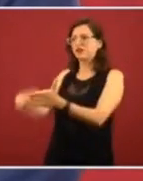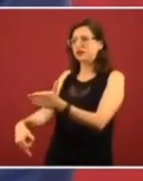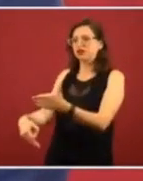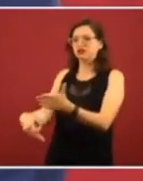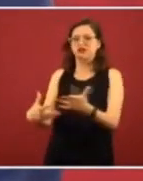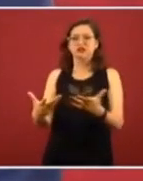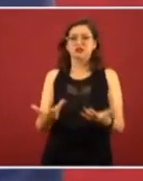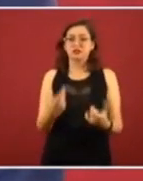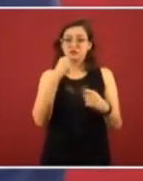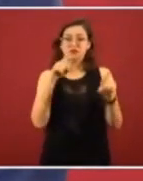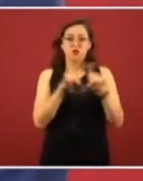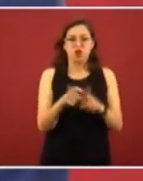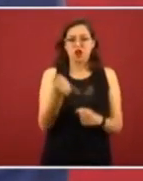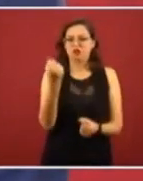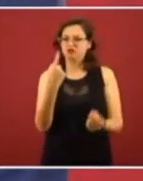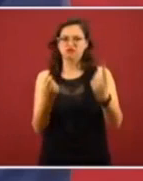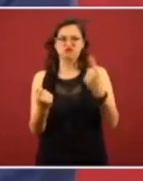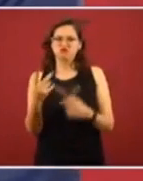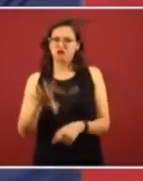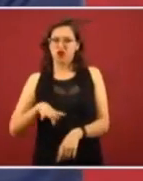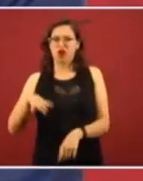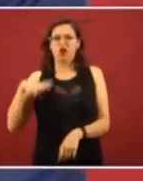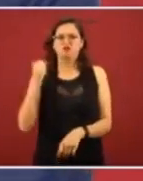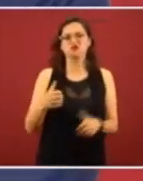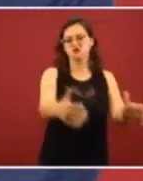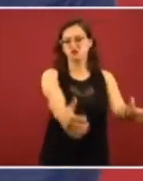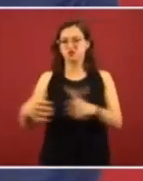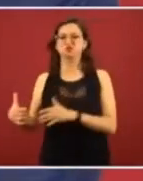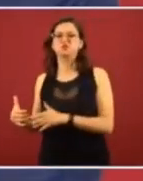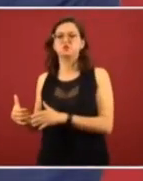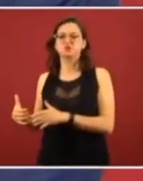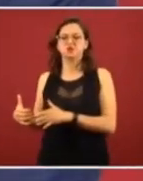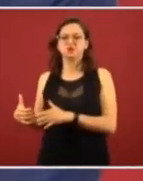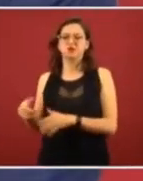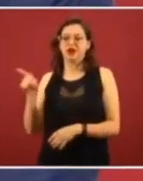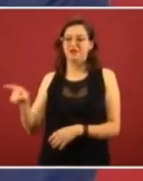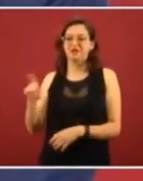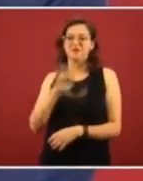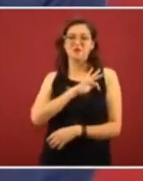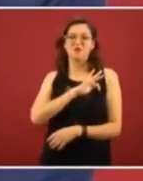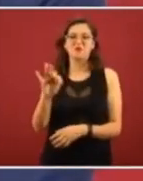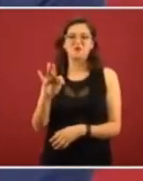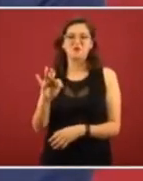hay acaparamiento de los que tienen más posibilidades